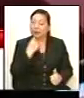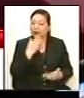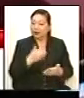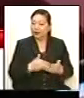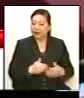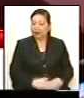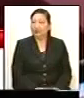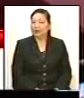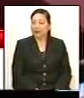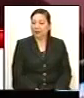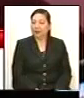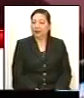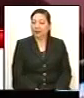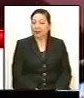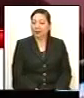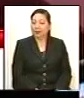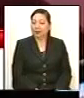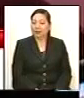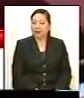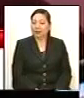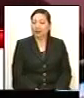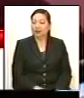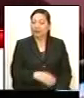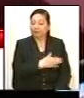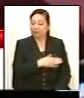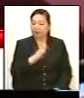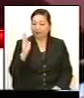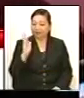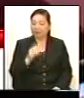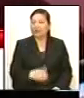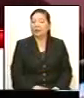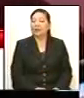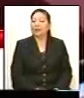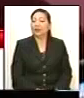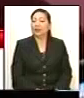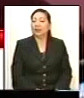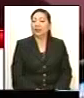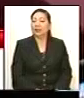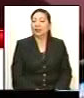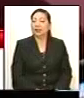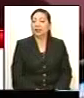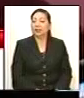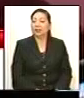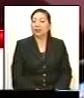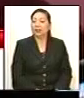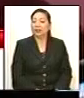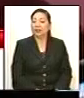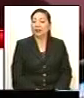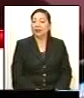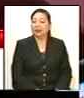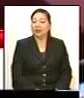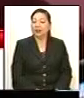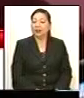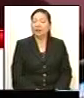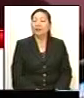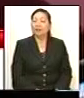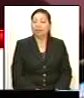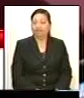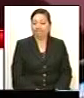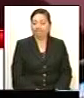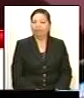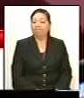voto. Congresistas que estén a favor. Congresista Castro, al voto, a favor,